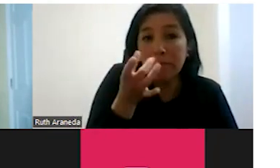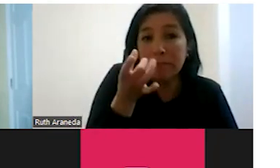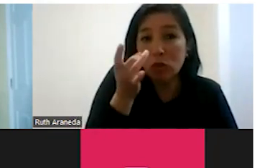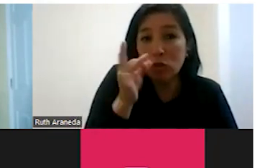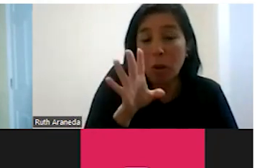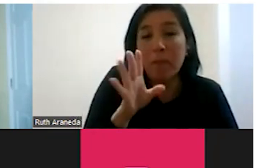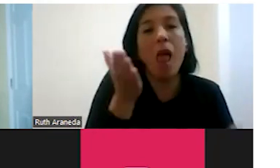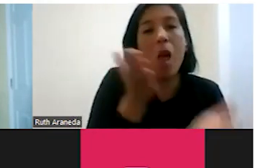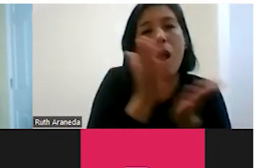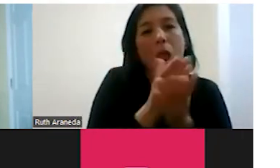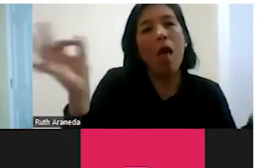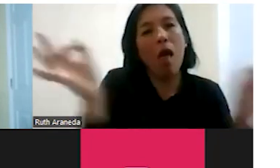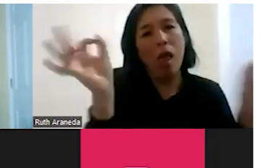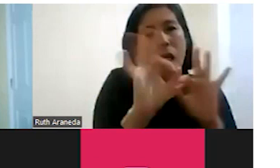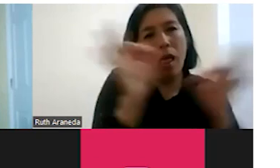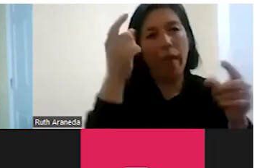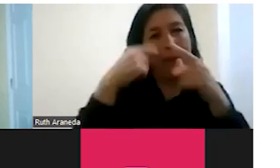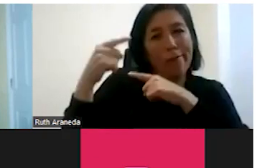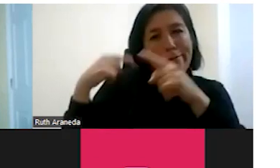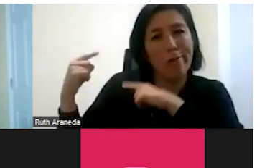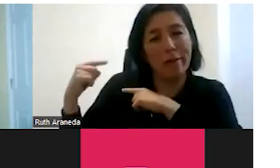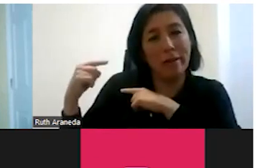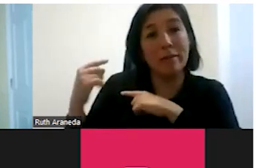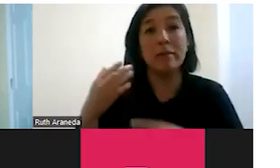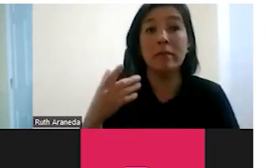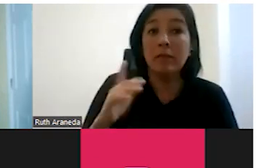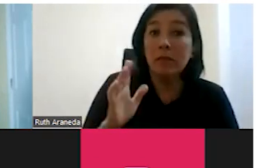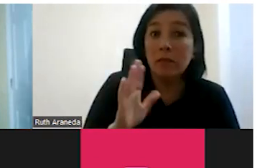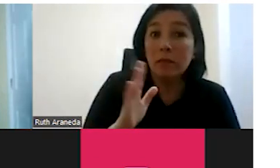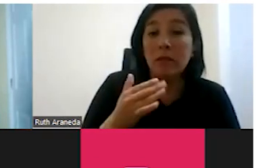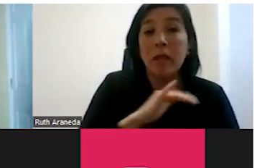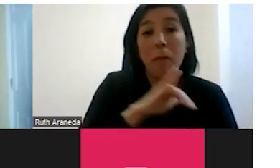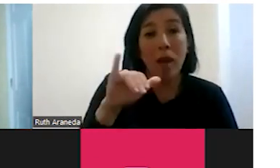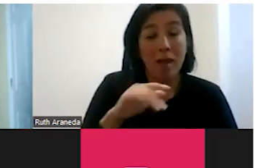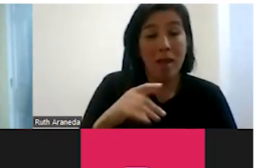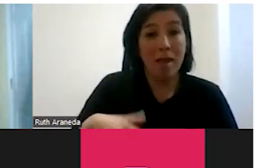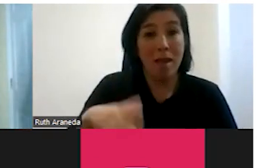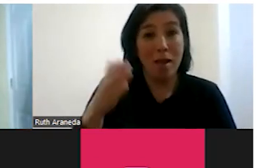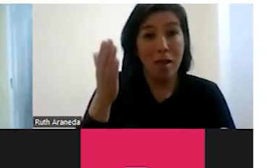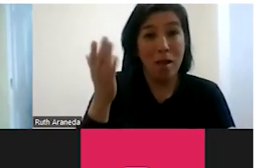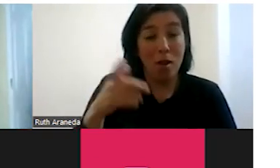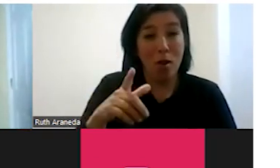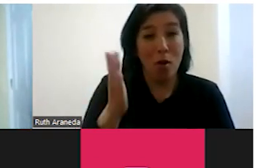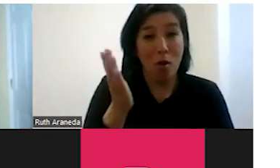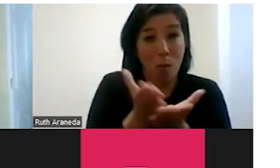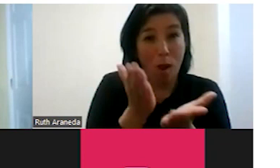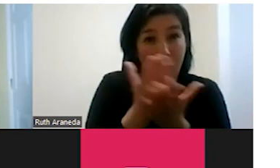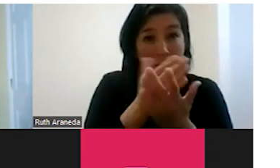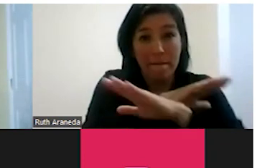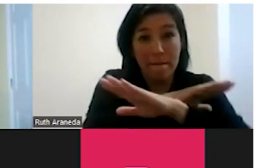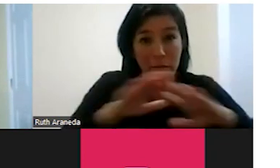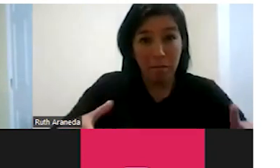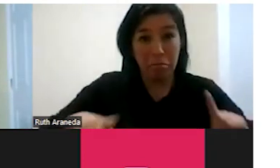en el colegio de historia, sino que básicamente cuando uno sale del colegio, todo... podemos